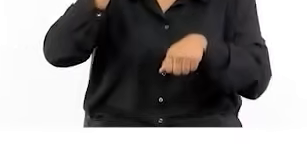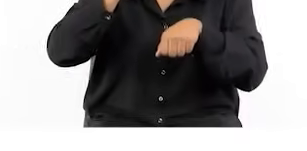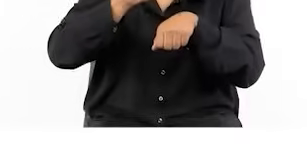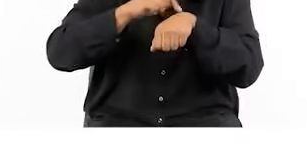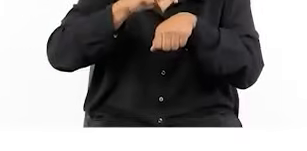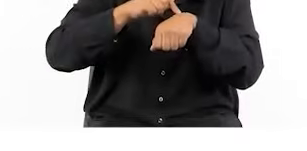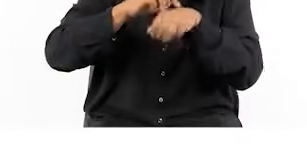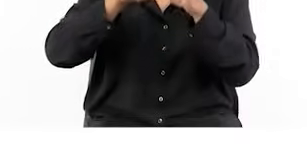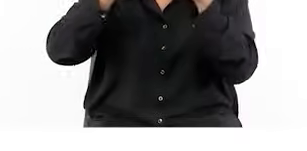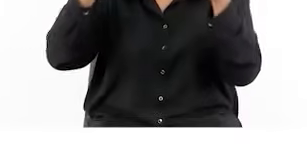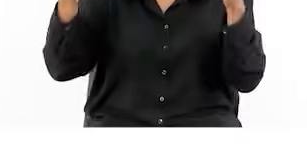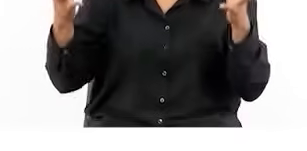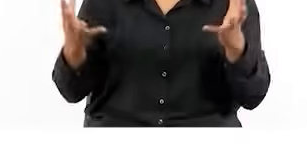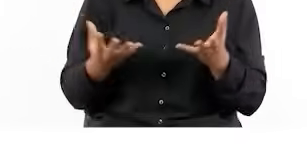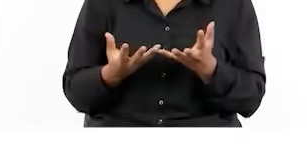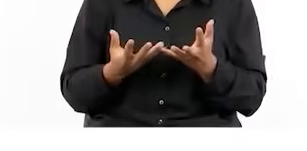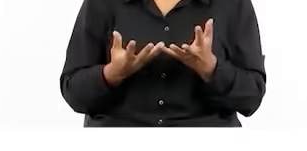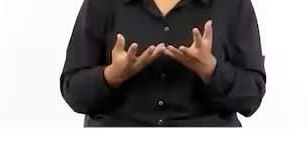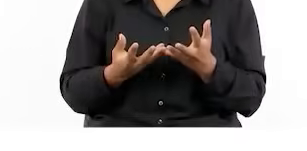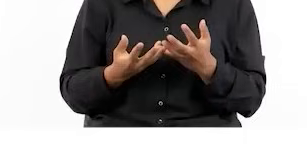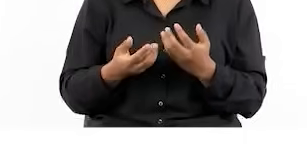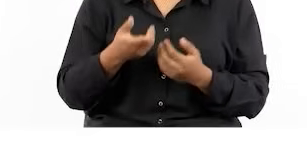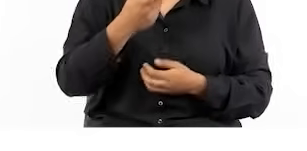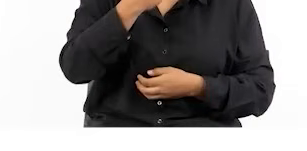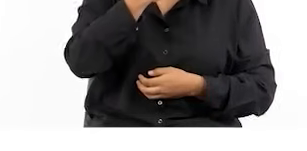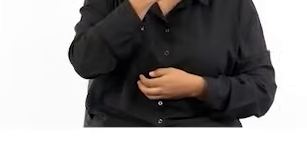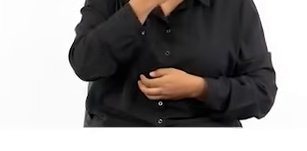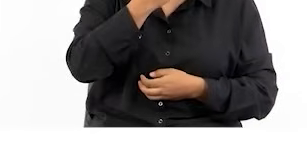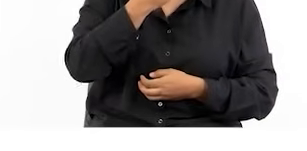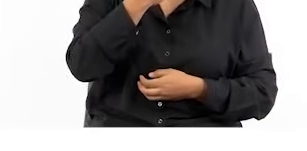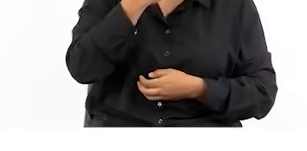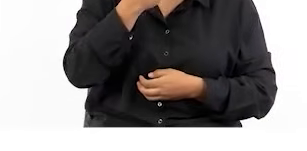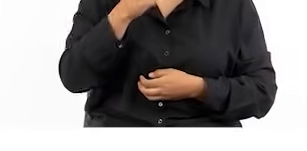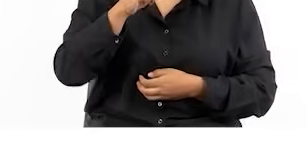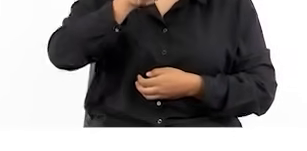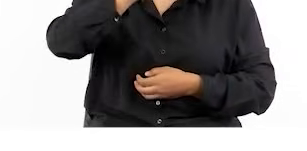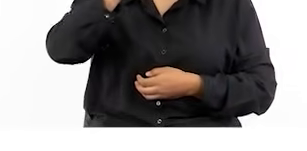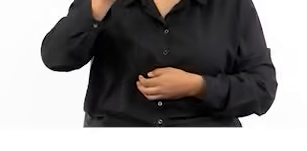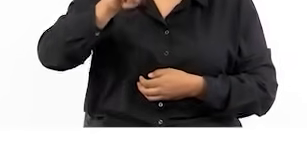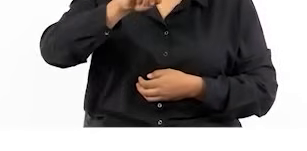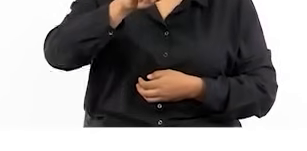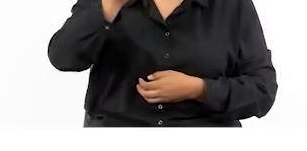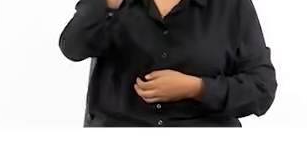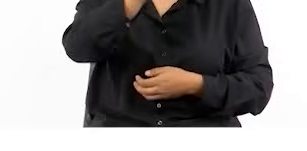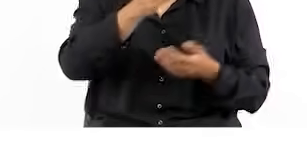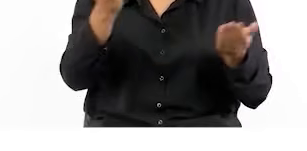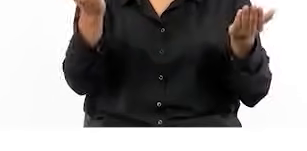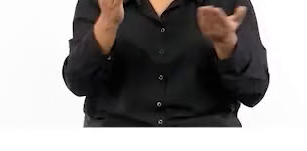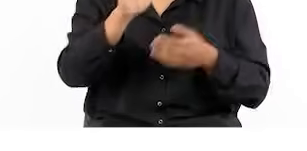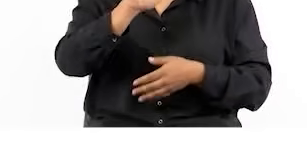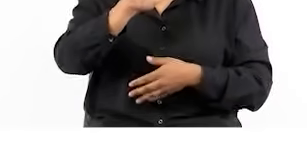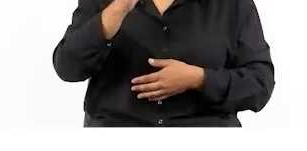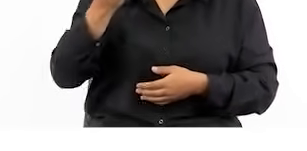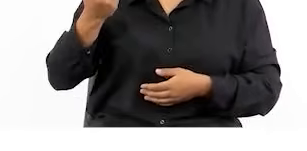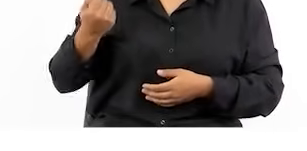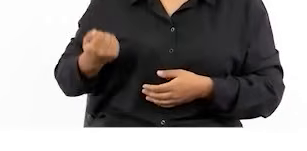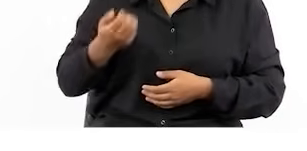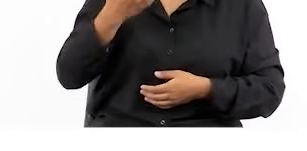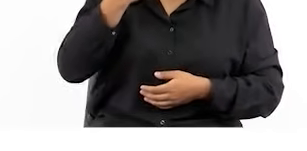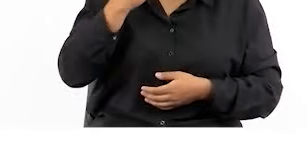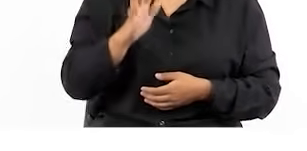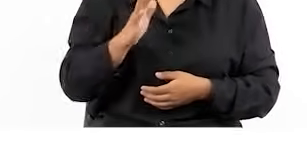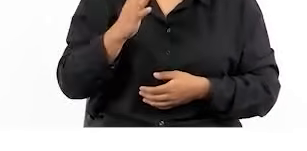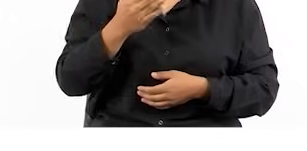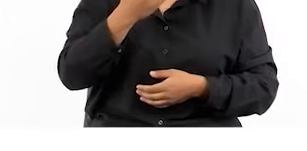Ahora hablaremos sobre el tiempo geológico. Surgen algunas preguntas que ustedes pueden hacer a sus estudiantes, como